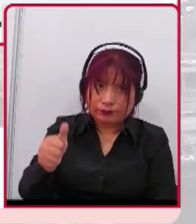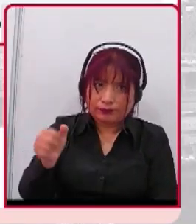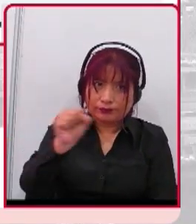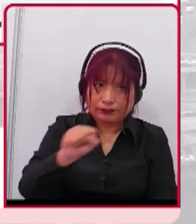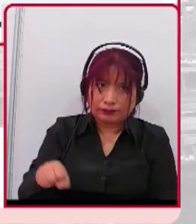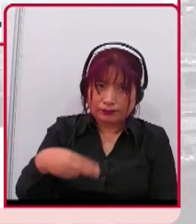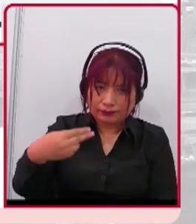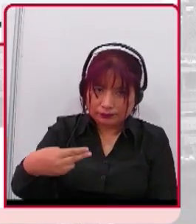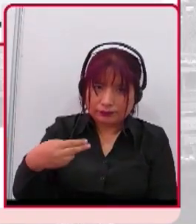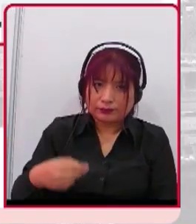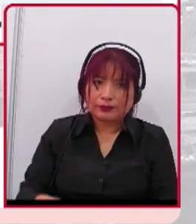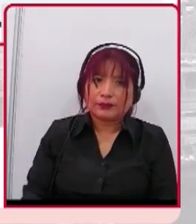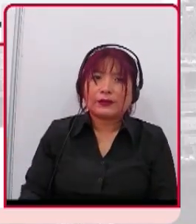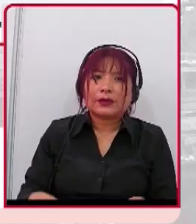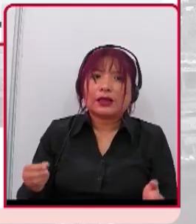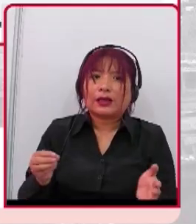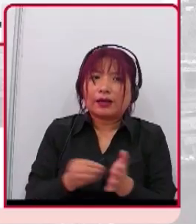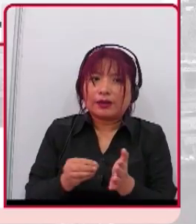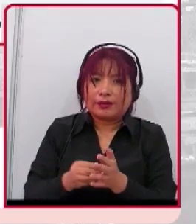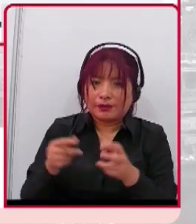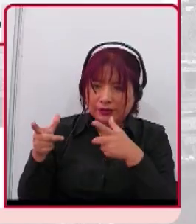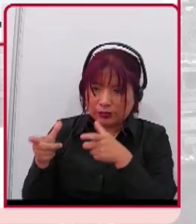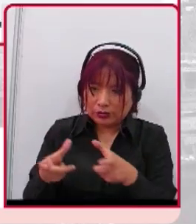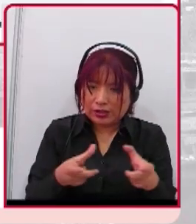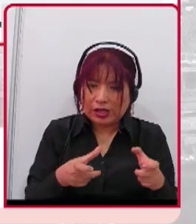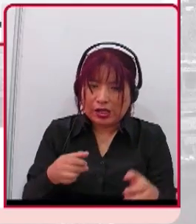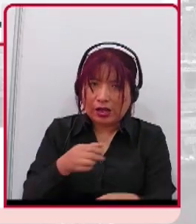un mayor control de los ORPs en la planta, ¿no?